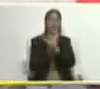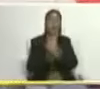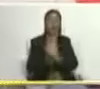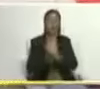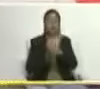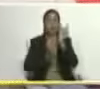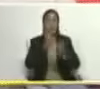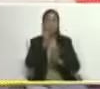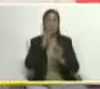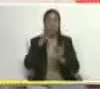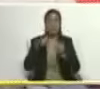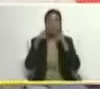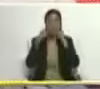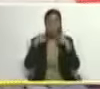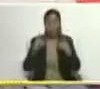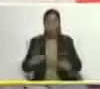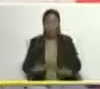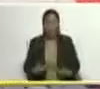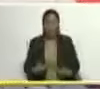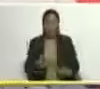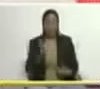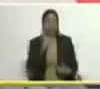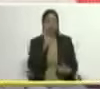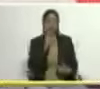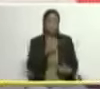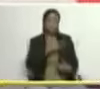humana. Va junto.